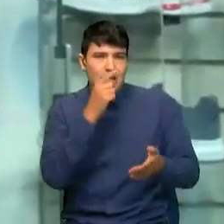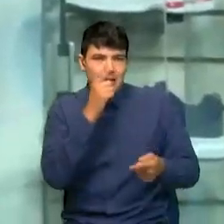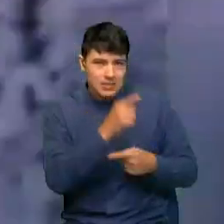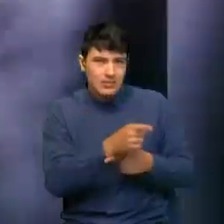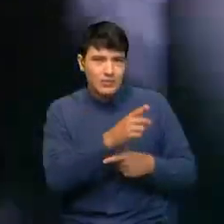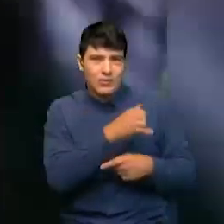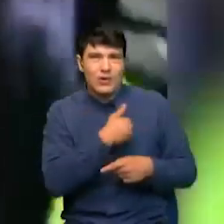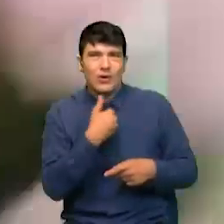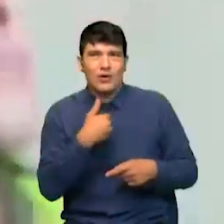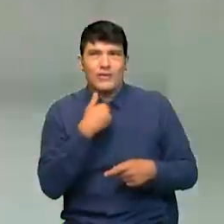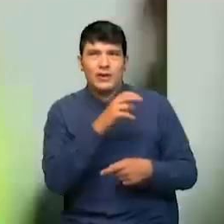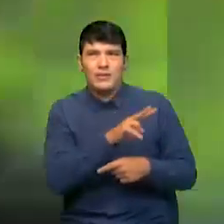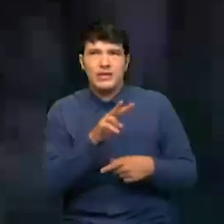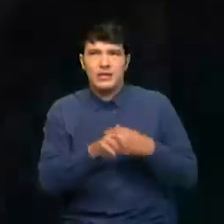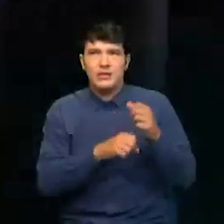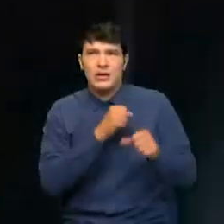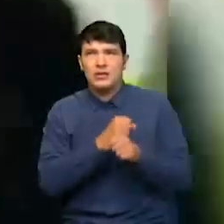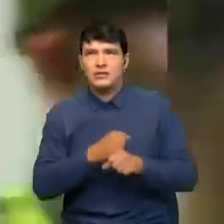firmara